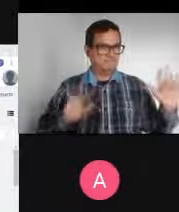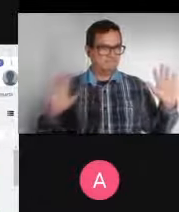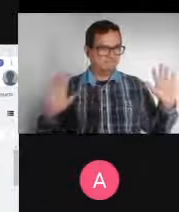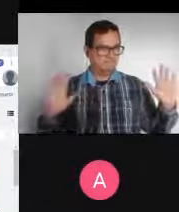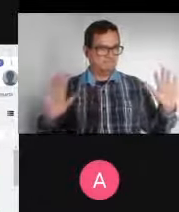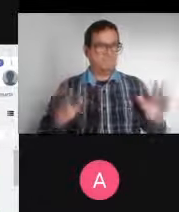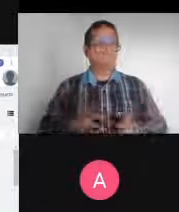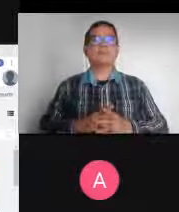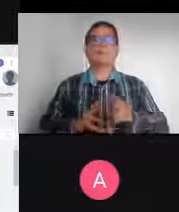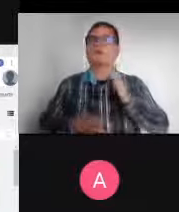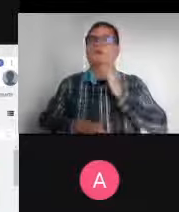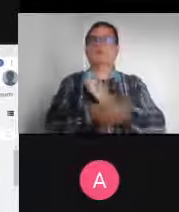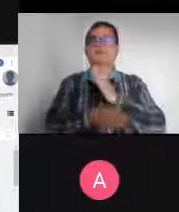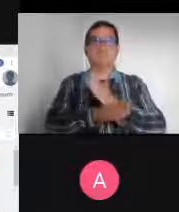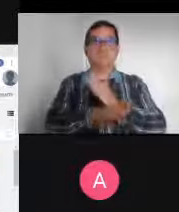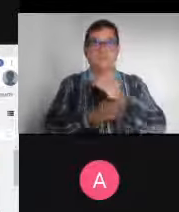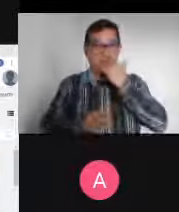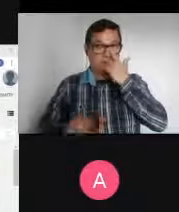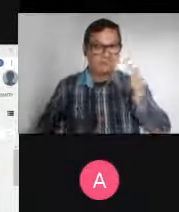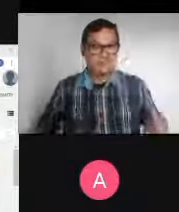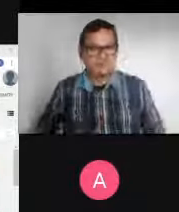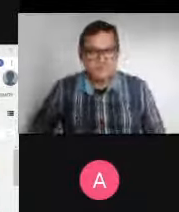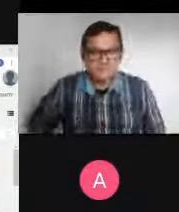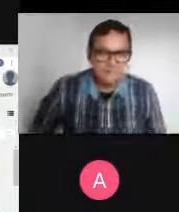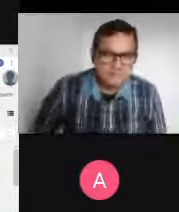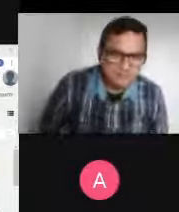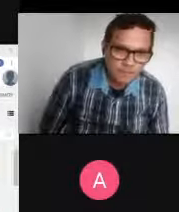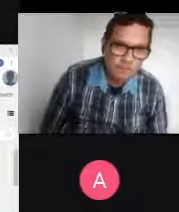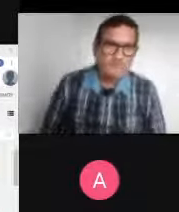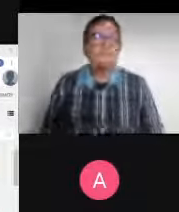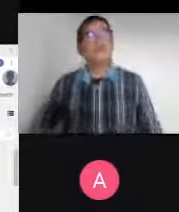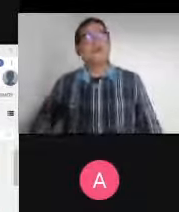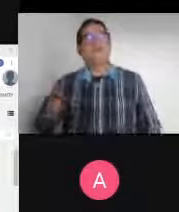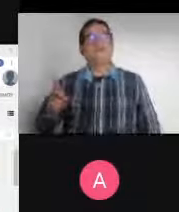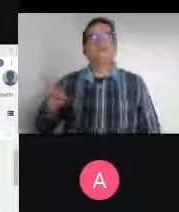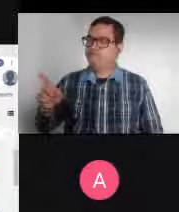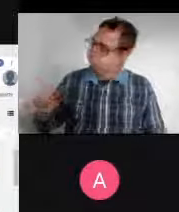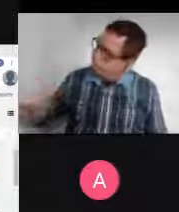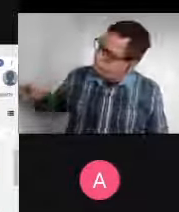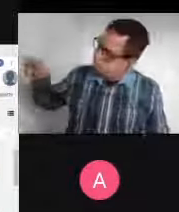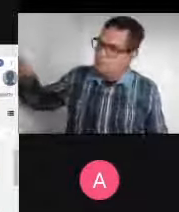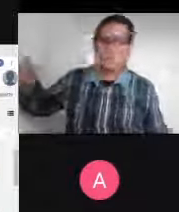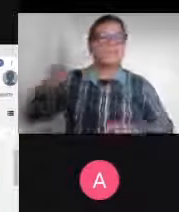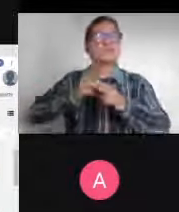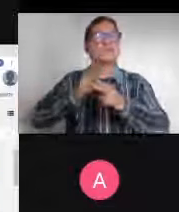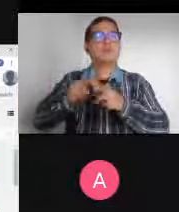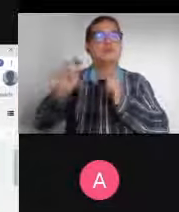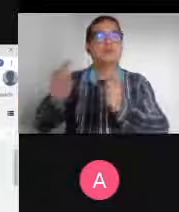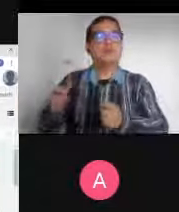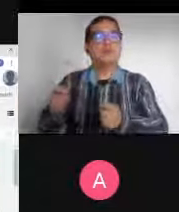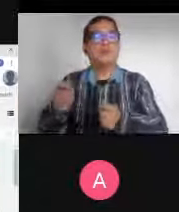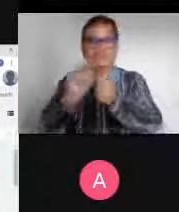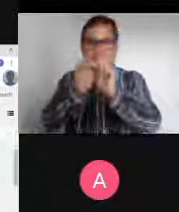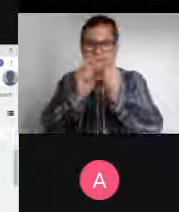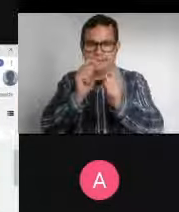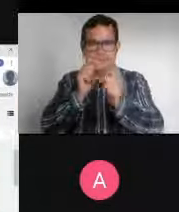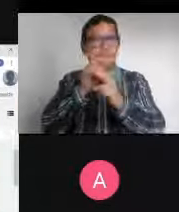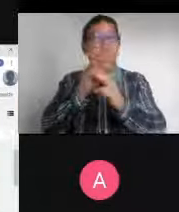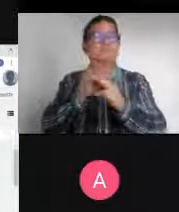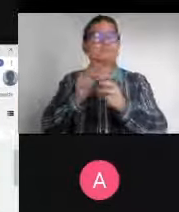Bueno, No, entonces vamos profesor. a continuar. Bueno, yo aquí en la parte superior, yo le puedo colocar el nombre, lo puedo editar, lo puedo